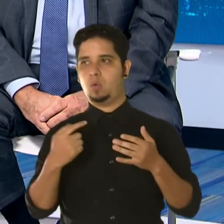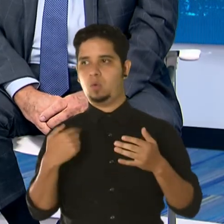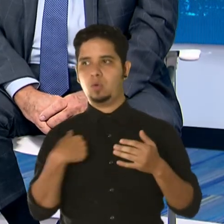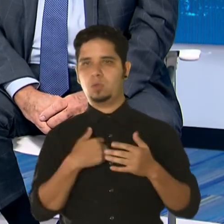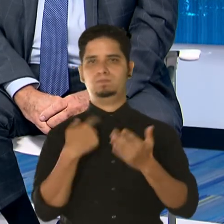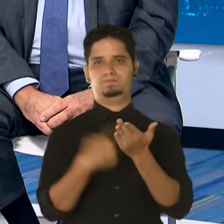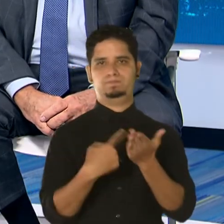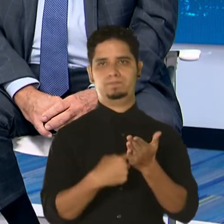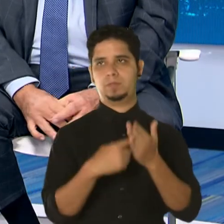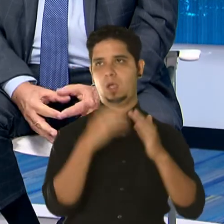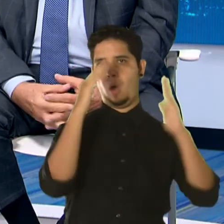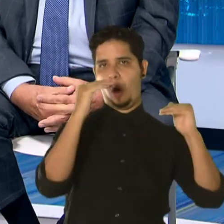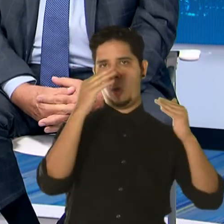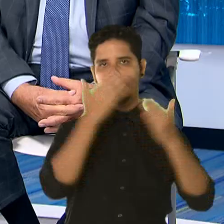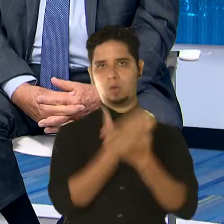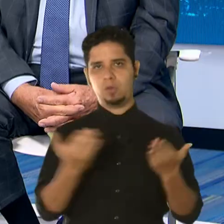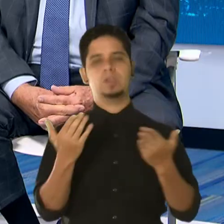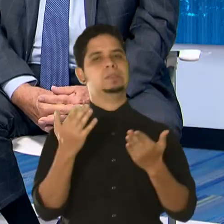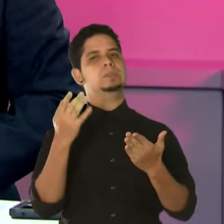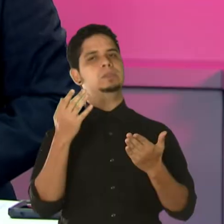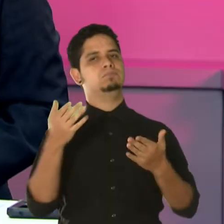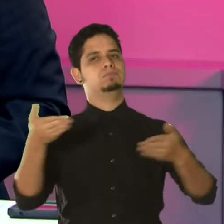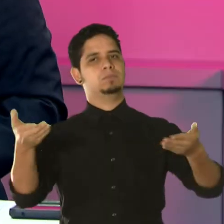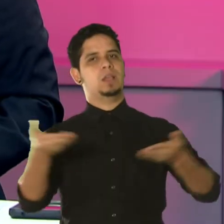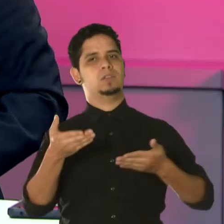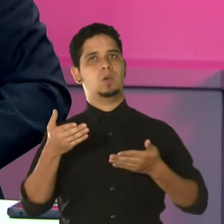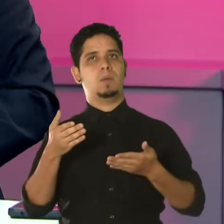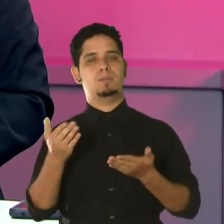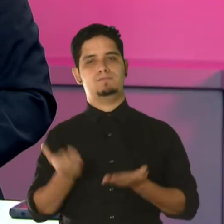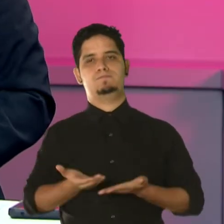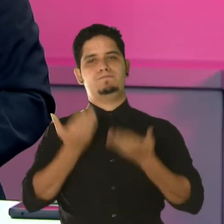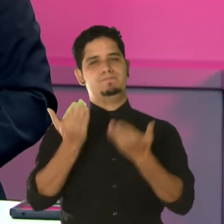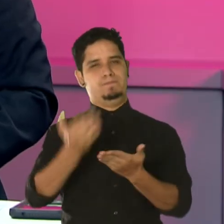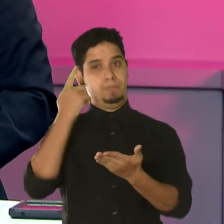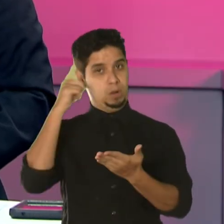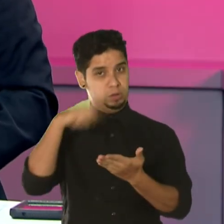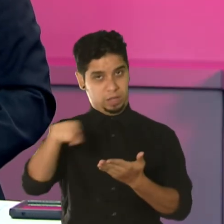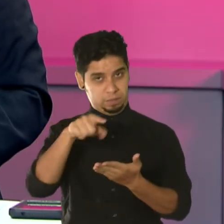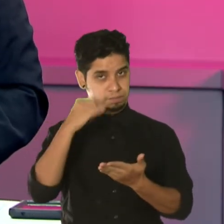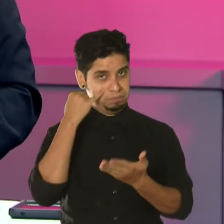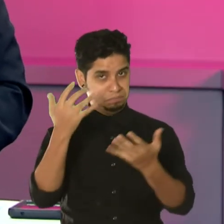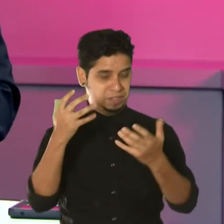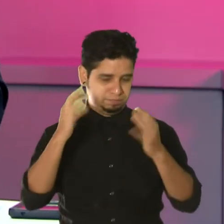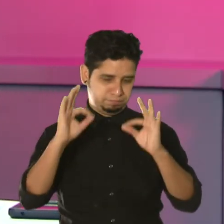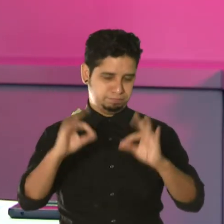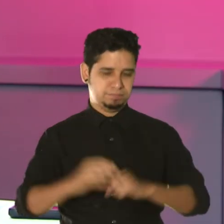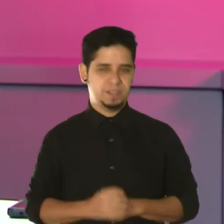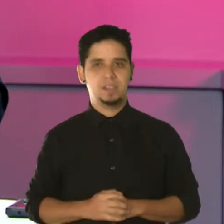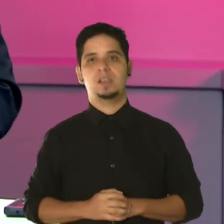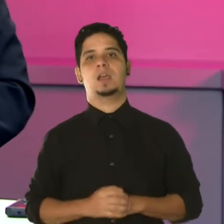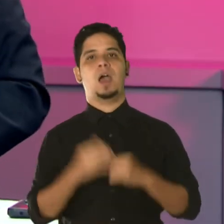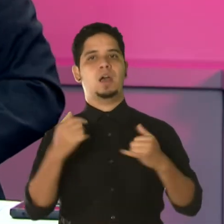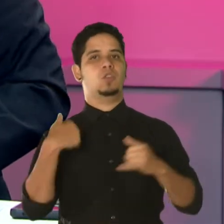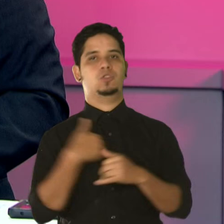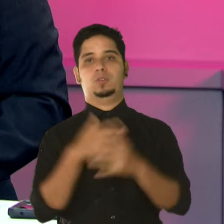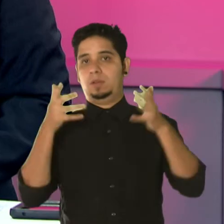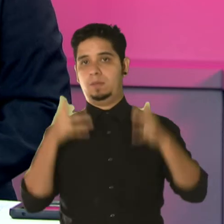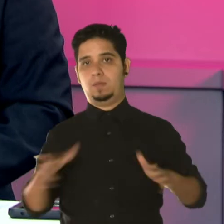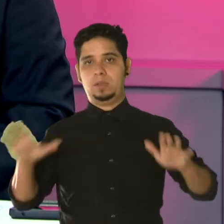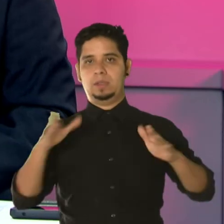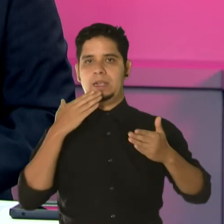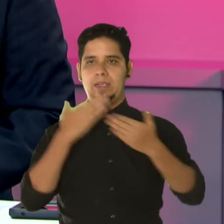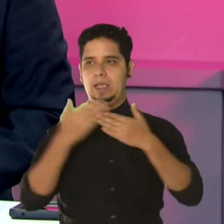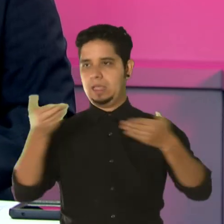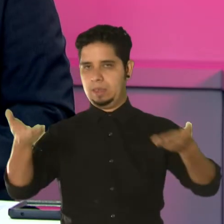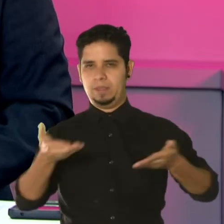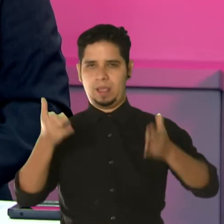de lo que se proyecta para el nuevo año, así que la invitación está abierta. Y de esta forma finalizamos, no sin antes agradecer a nuestros invitados